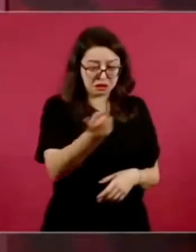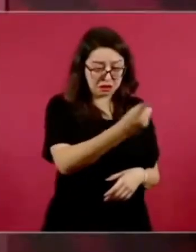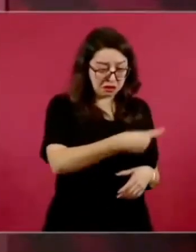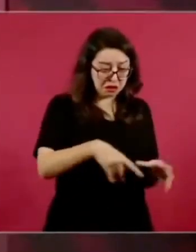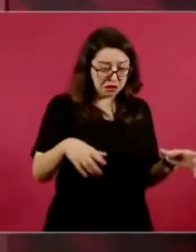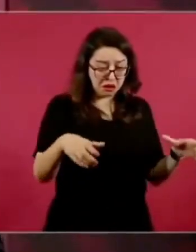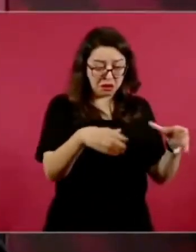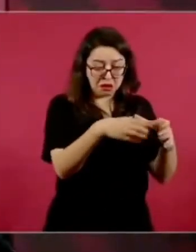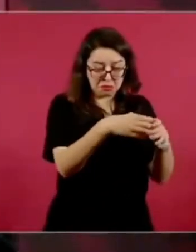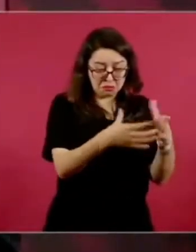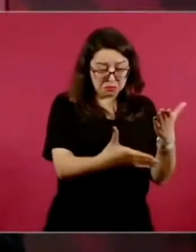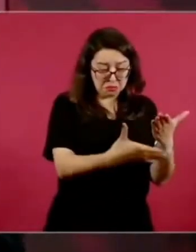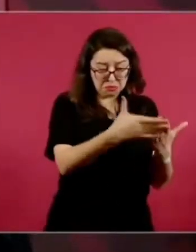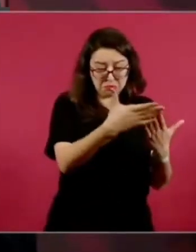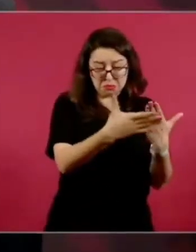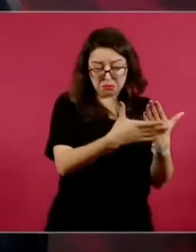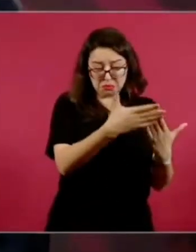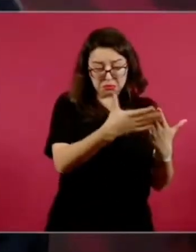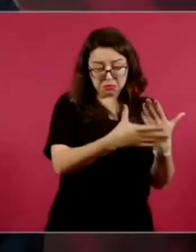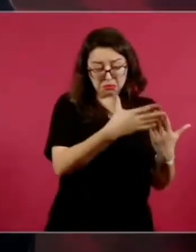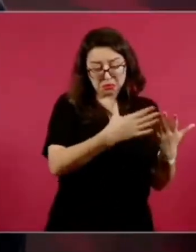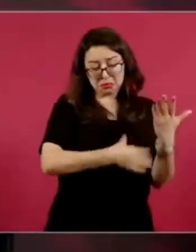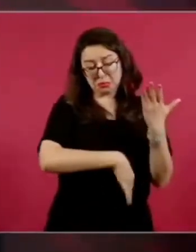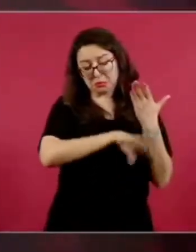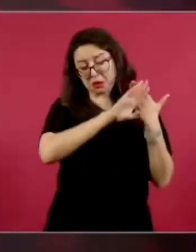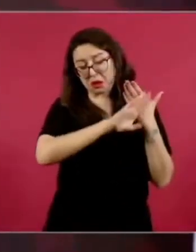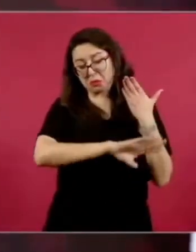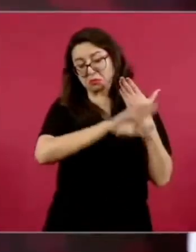Con periodicazos, ¿no?